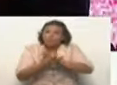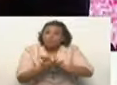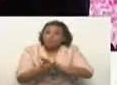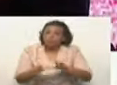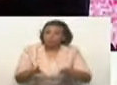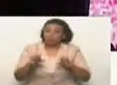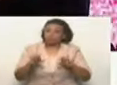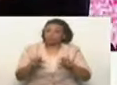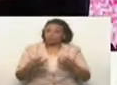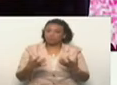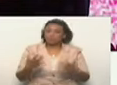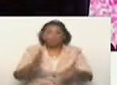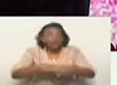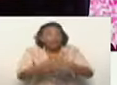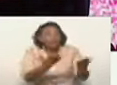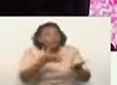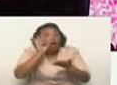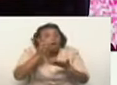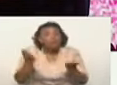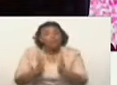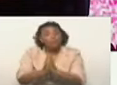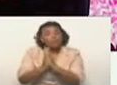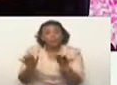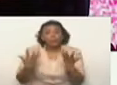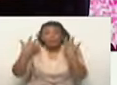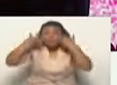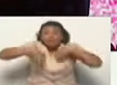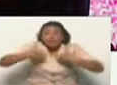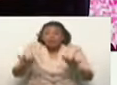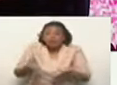No ha traído café, vale, traigan el café, por favor.